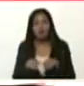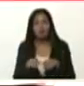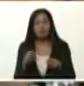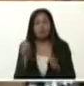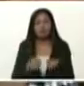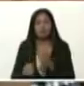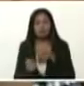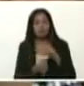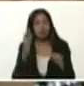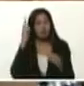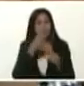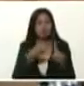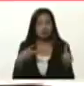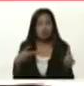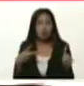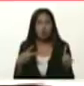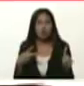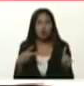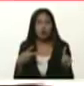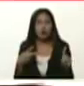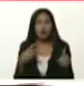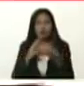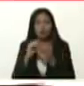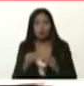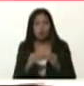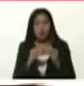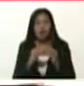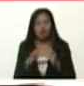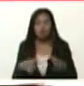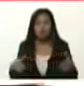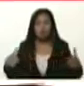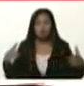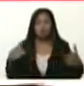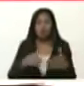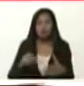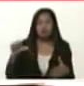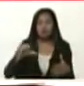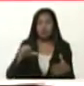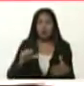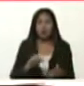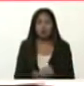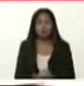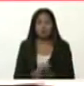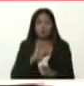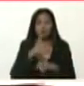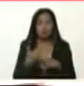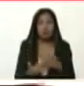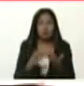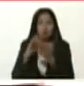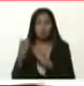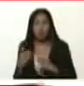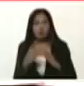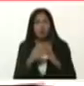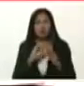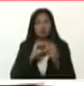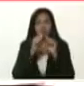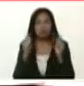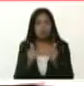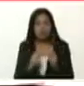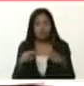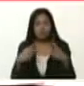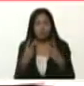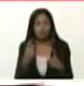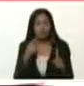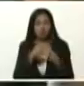Tamacuro, Amazonas, la rehabilitación de pozos, la ejecución de proyectos comunitarios de sistemas pequeños y nuevas redes